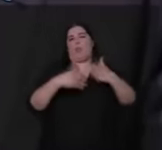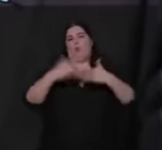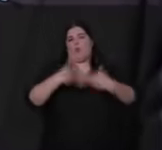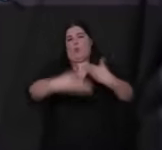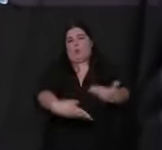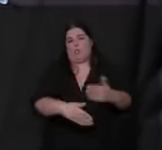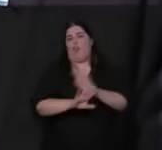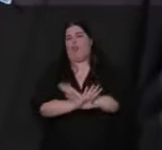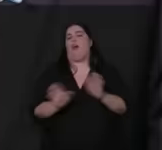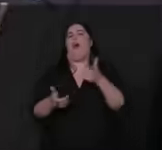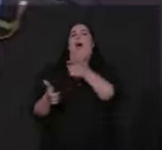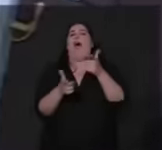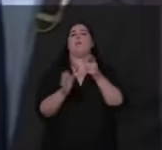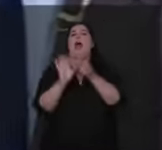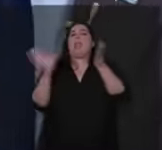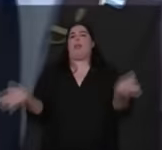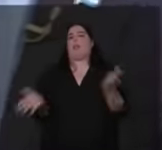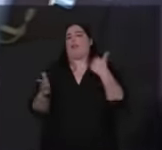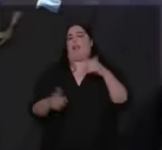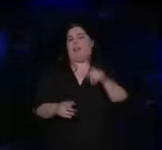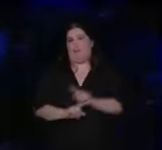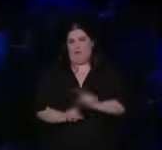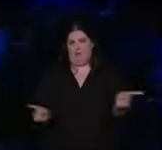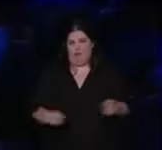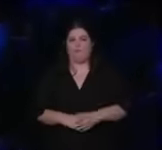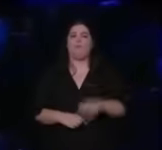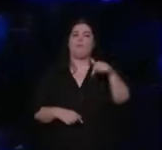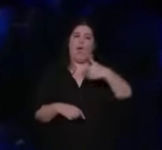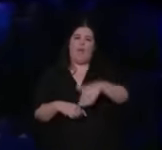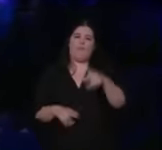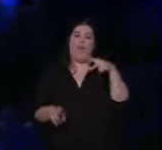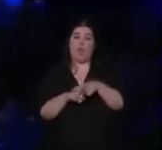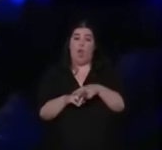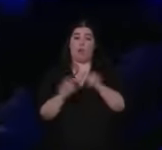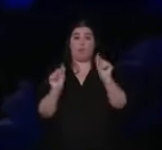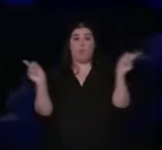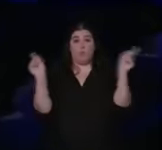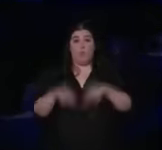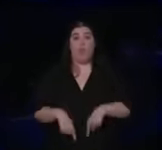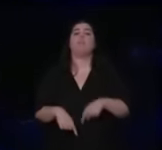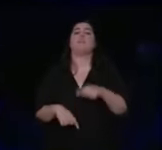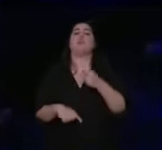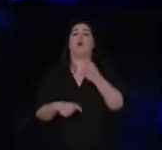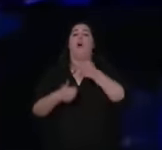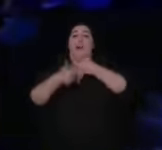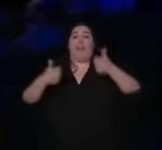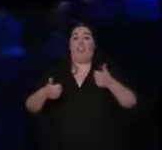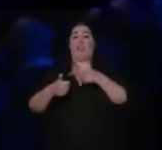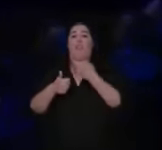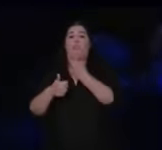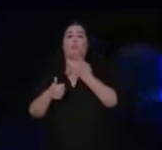sin armas libres en la Argentina. Bueno, vamos a ir a un corte. Al regreso, cada candidato va a tener 2 minutos